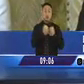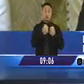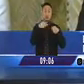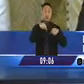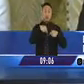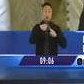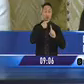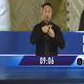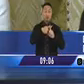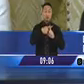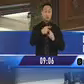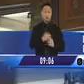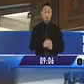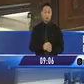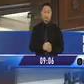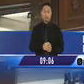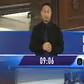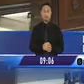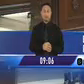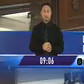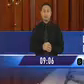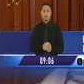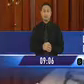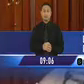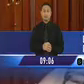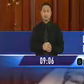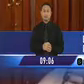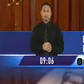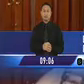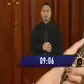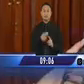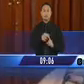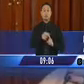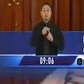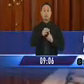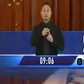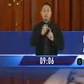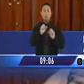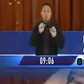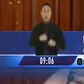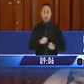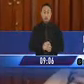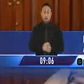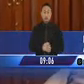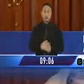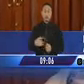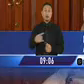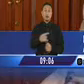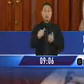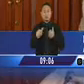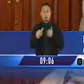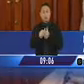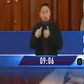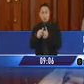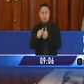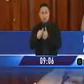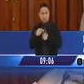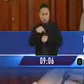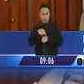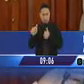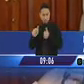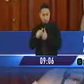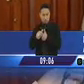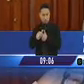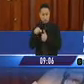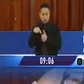normativa de ser aprobada por la asamblea principalmente la posibilidad de a mediano plazo eh